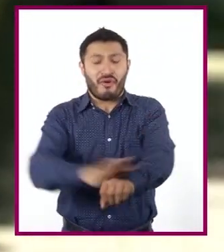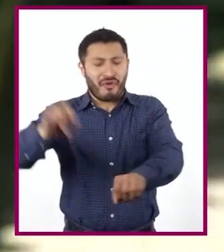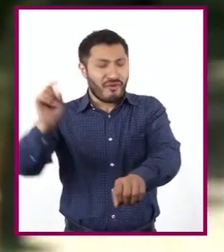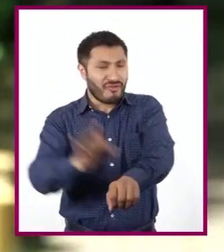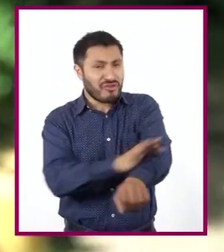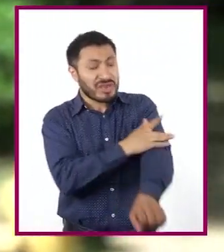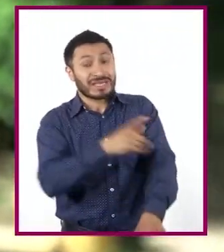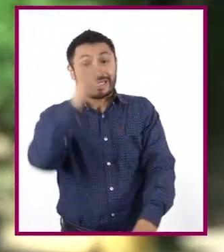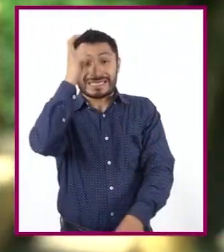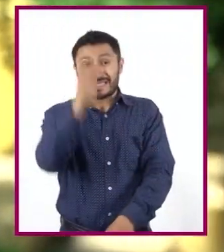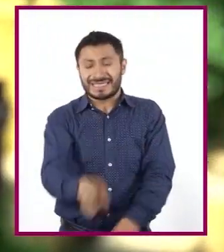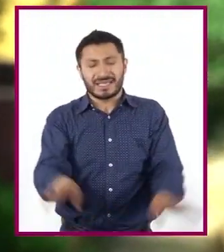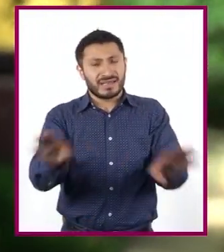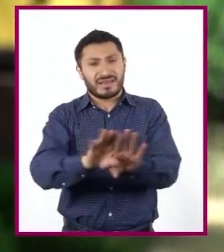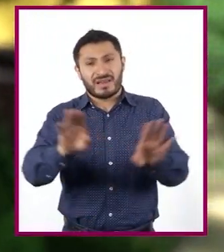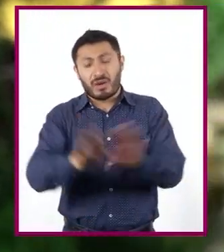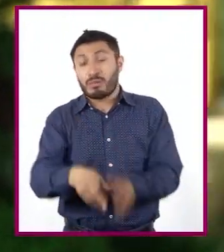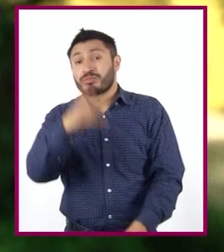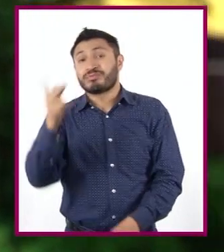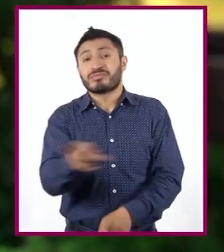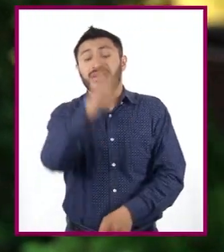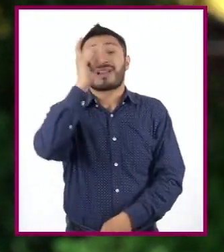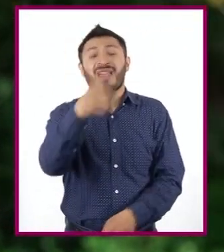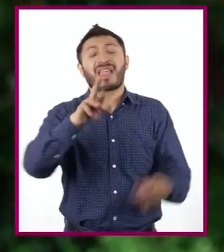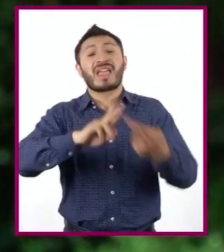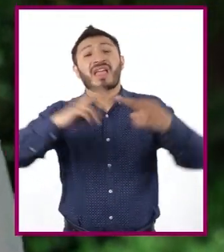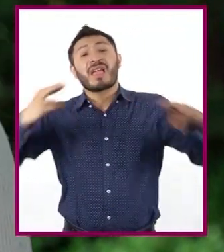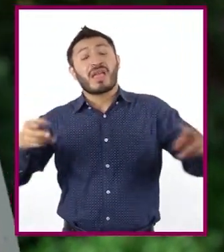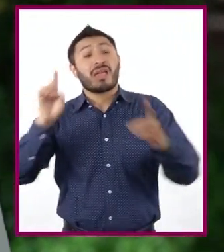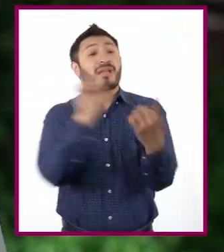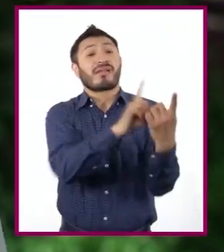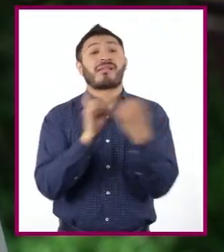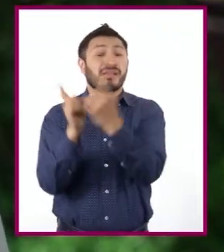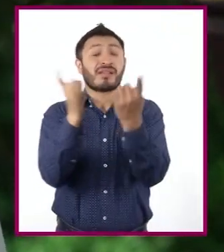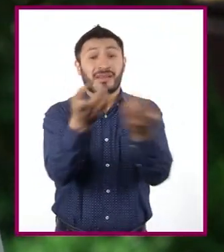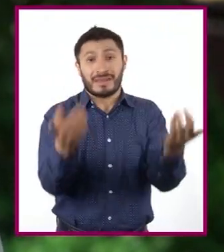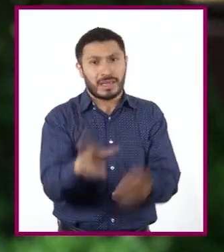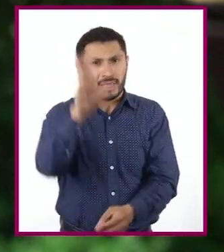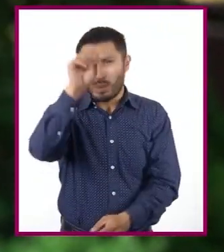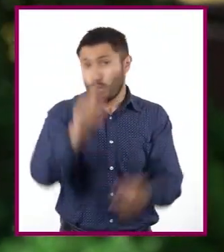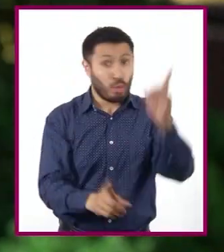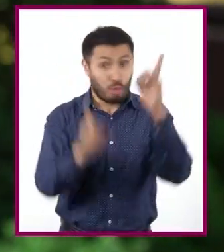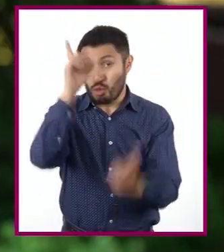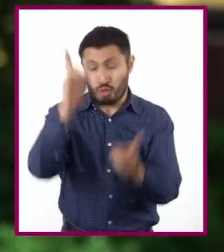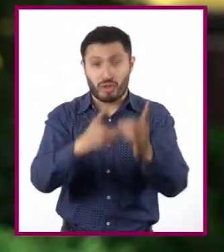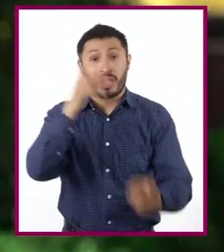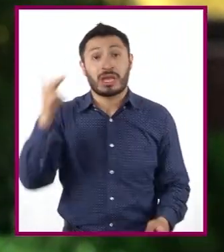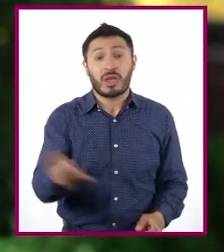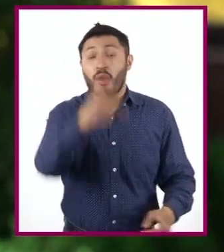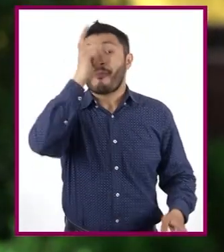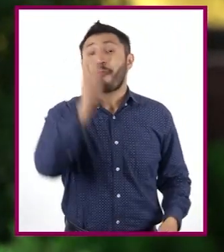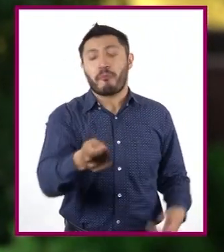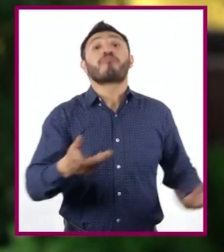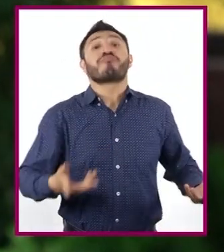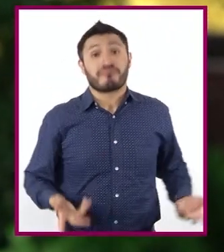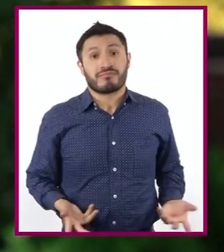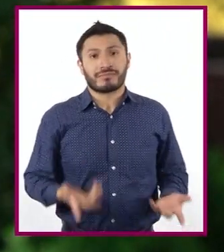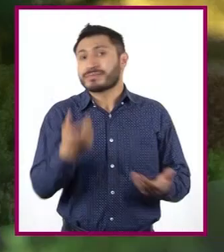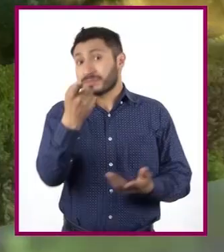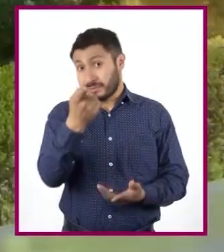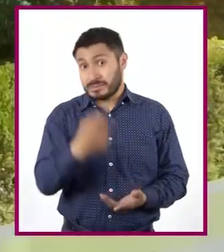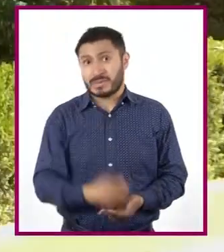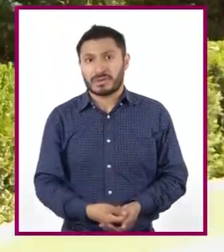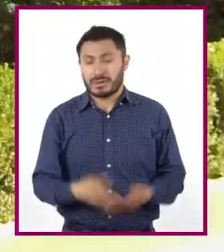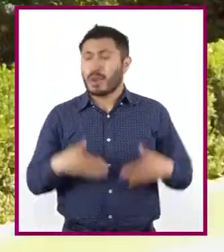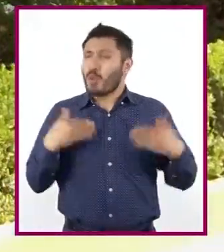grande, y predominantemente de lo que más me gusta leer es de mi pasión, que es el psicoanálisis y la ciencia, o la ciencia del psicoanálisis y la historia. pero la manera